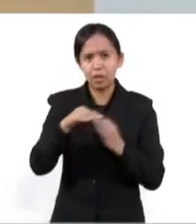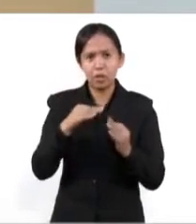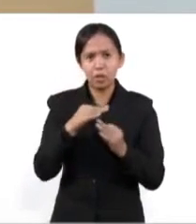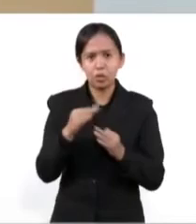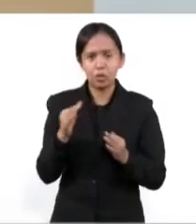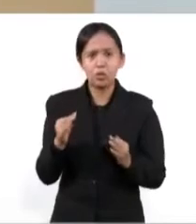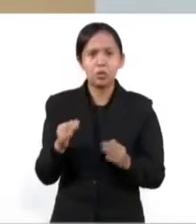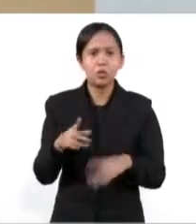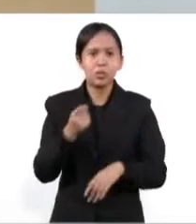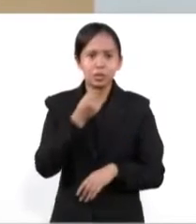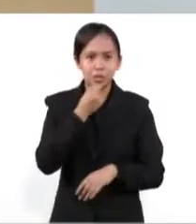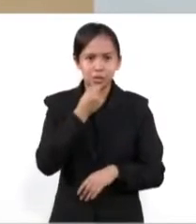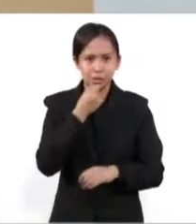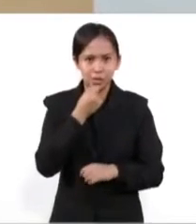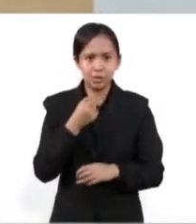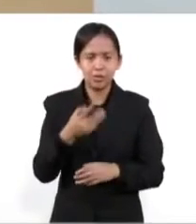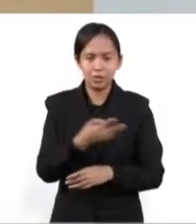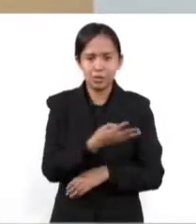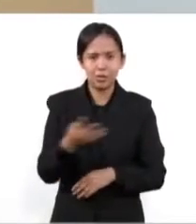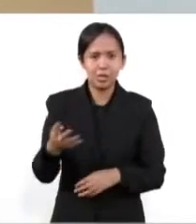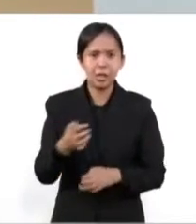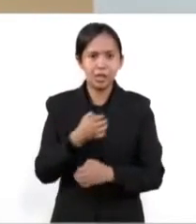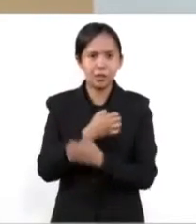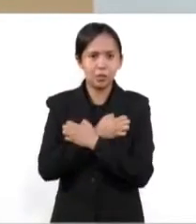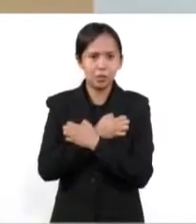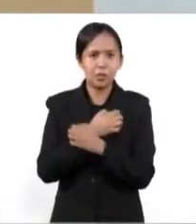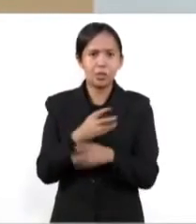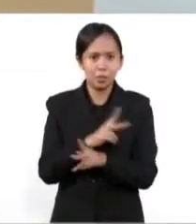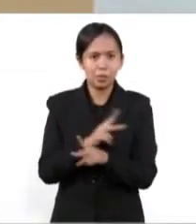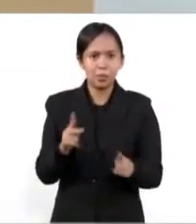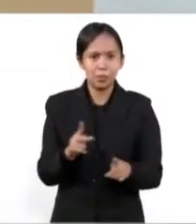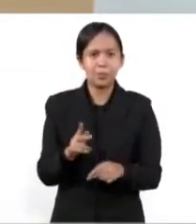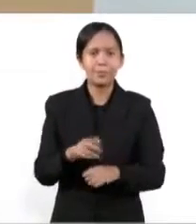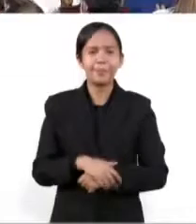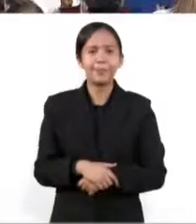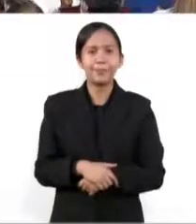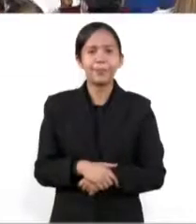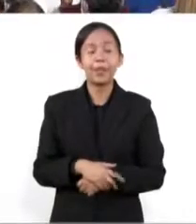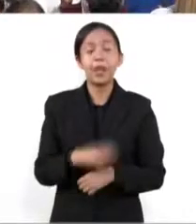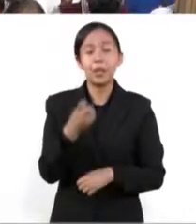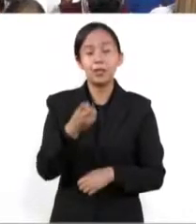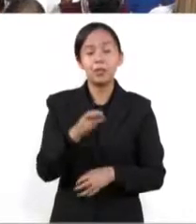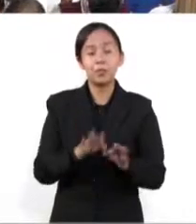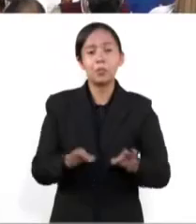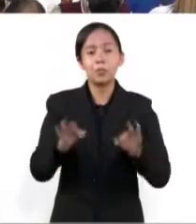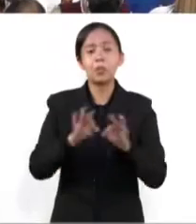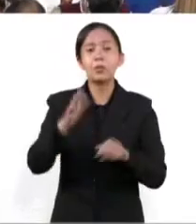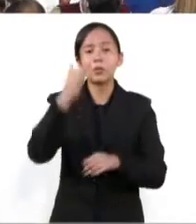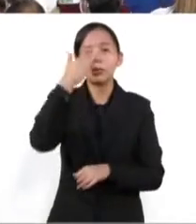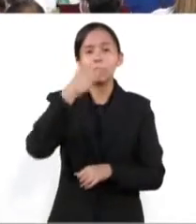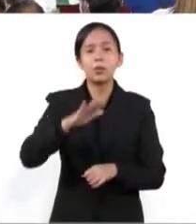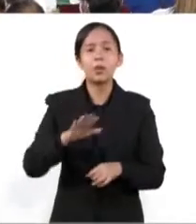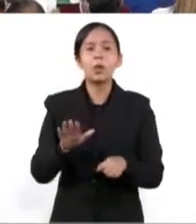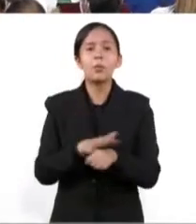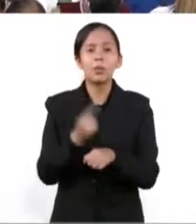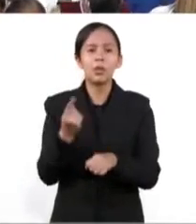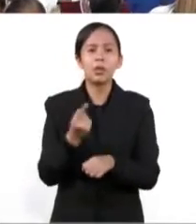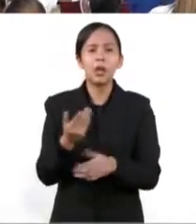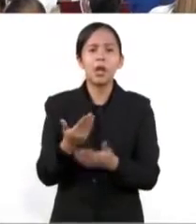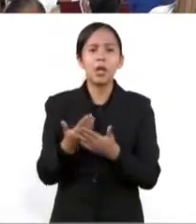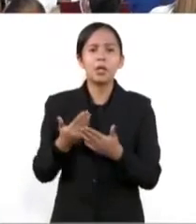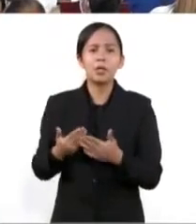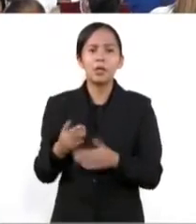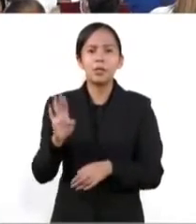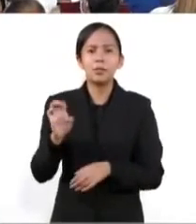escuela pública en la Ciudad de México. Y esto es importante que se sepa, porque antes había una beca que